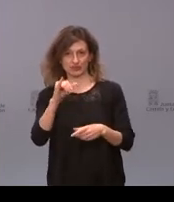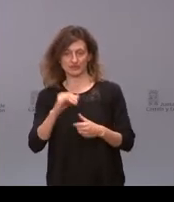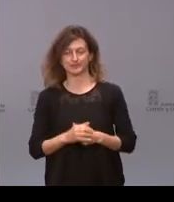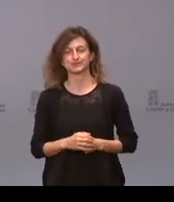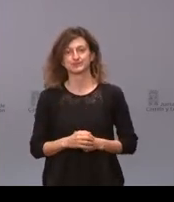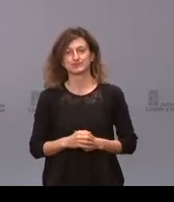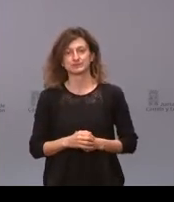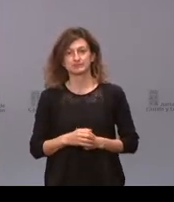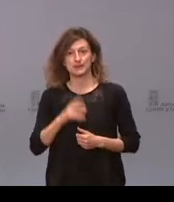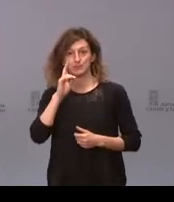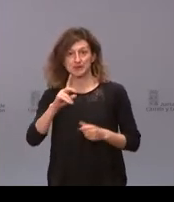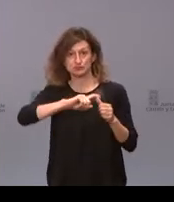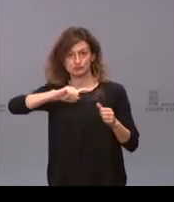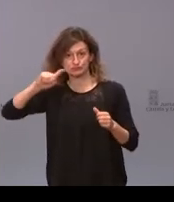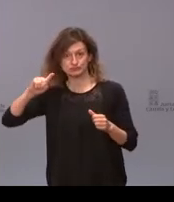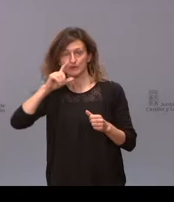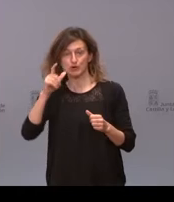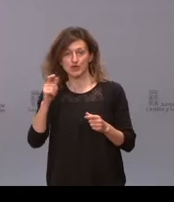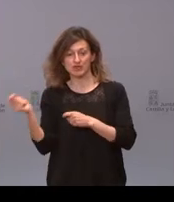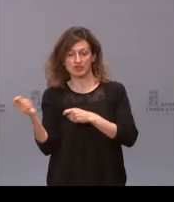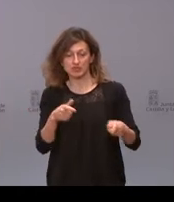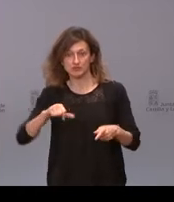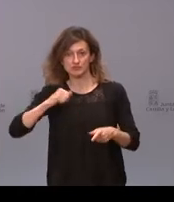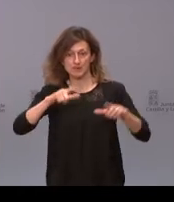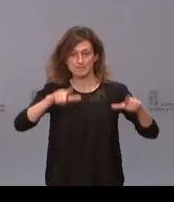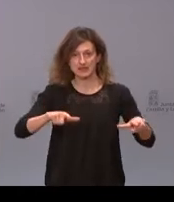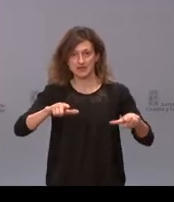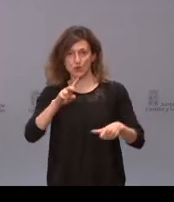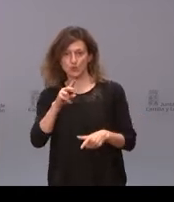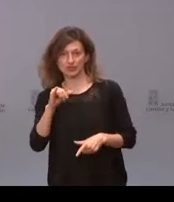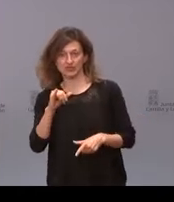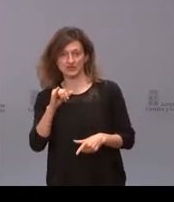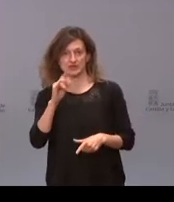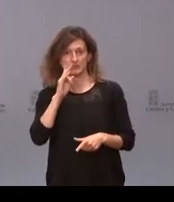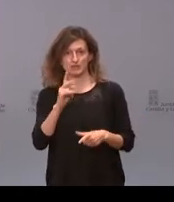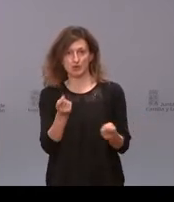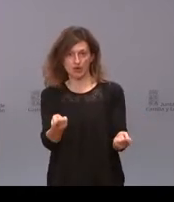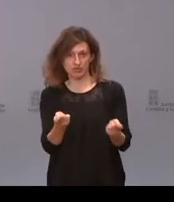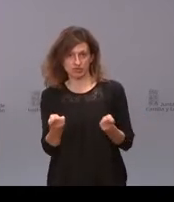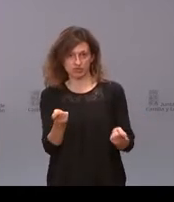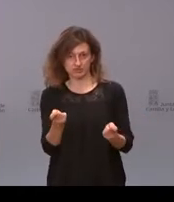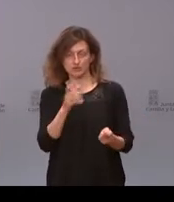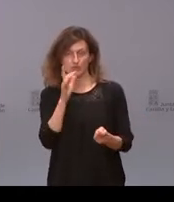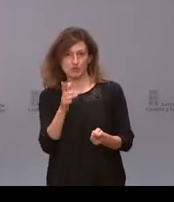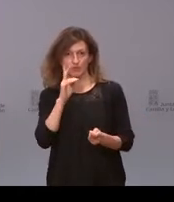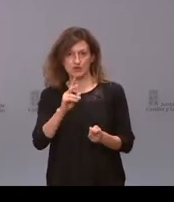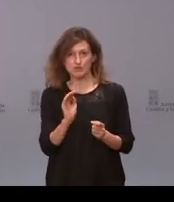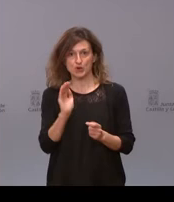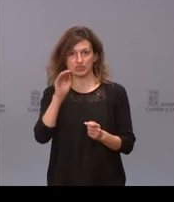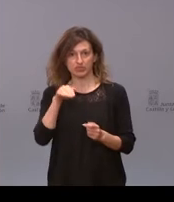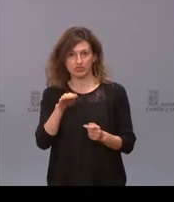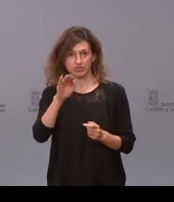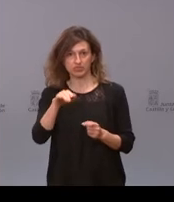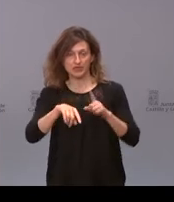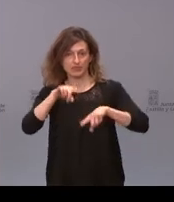vemos como la tendencia de ingresos tanto en planta como en críticos posee cierta contención con ligeras subidas y bajadas